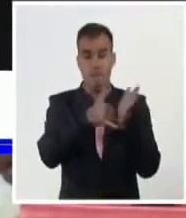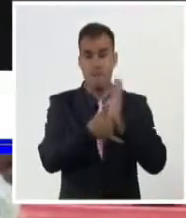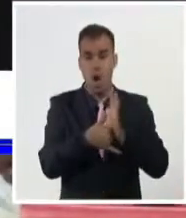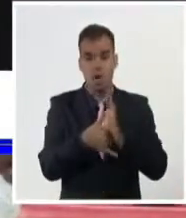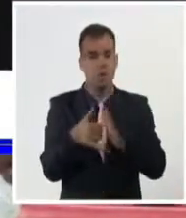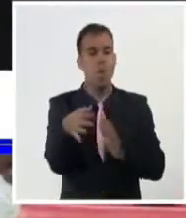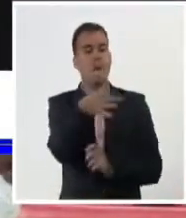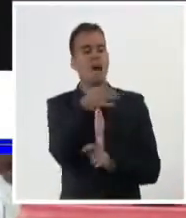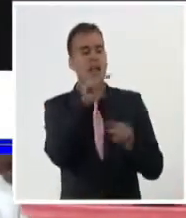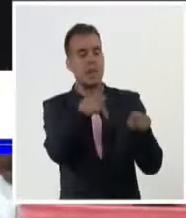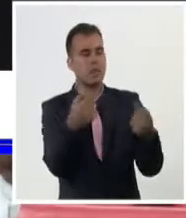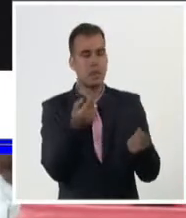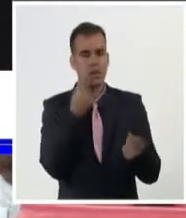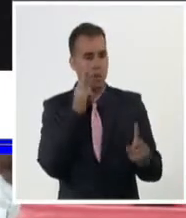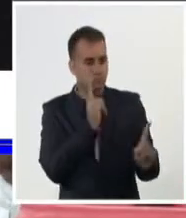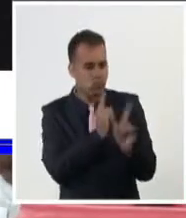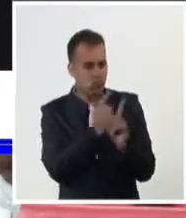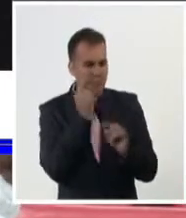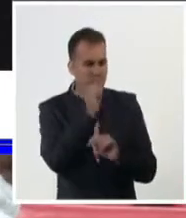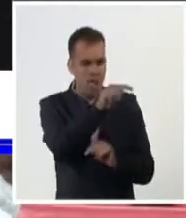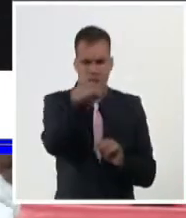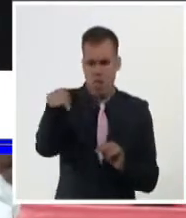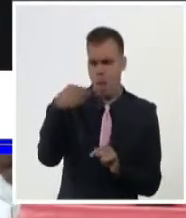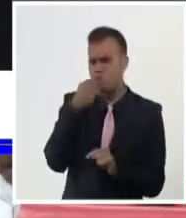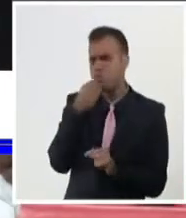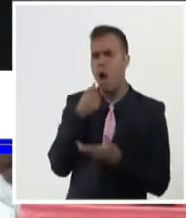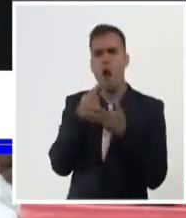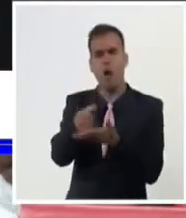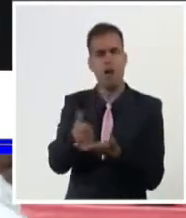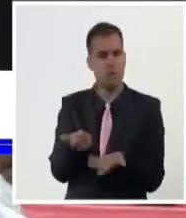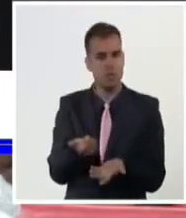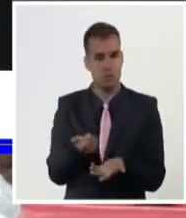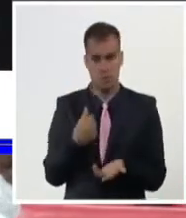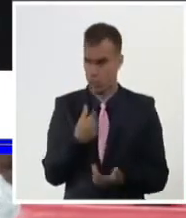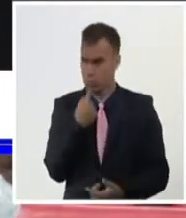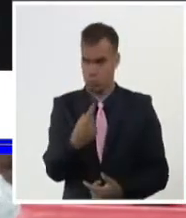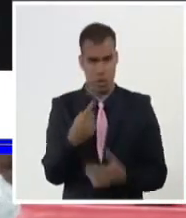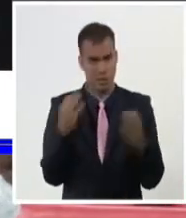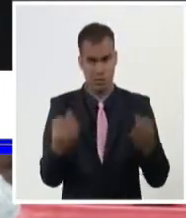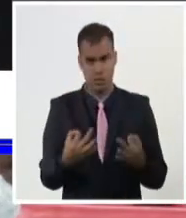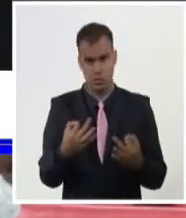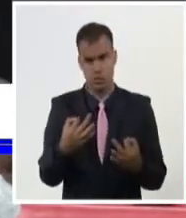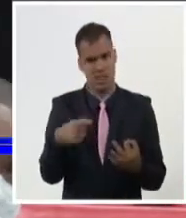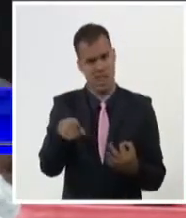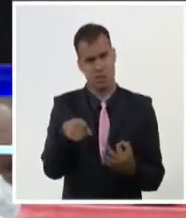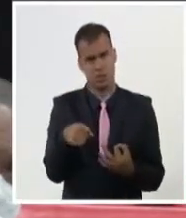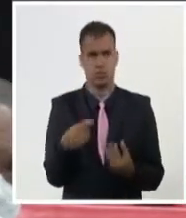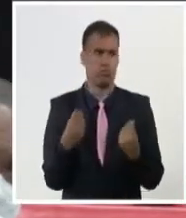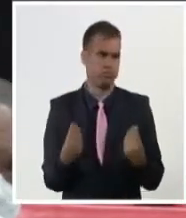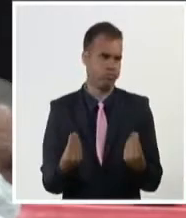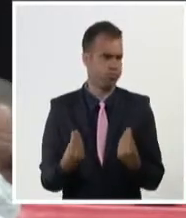qué barrio puedo ayudar, para mí, hablando entre militantes, debería tener vergüenza.